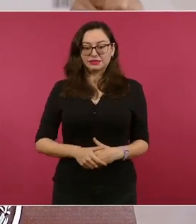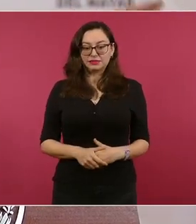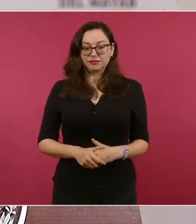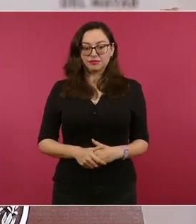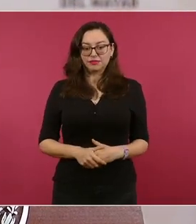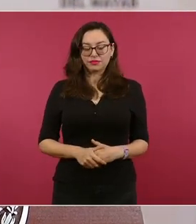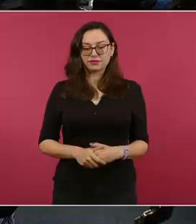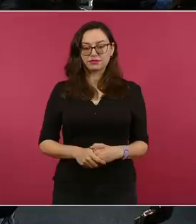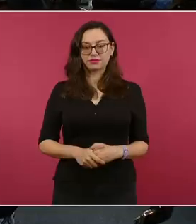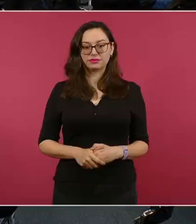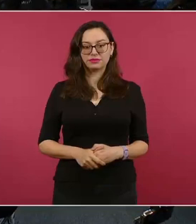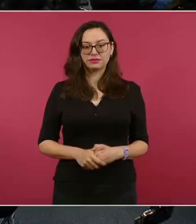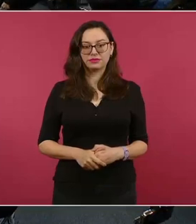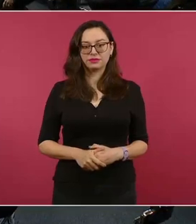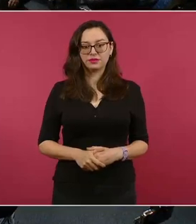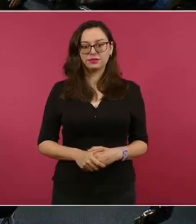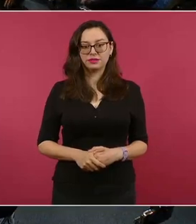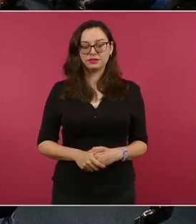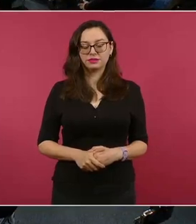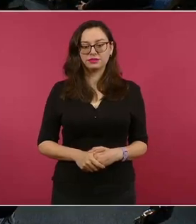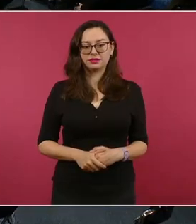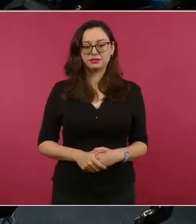A ver tú.